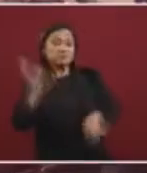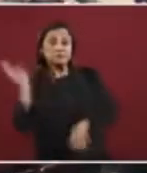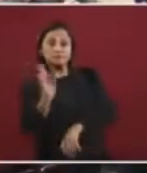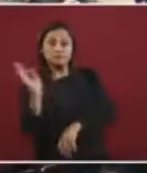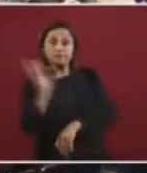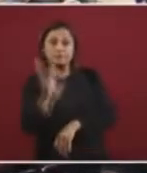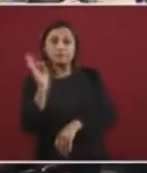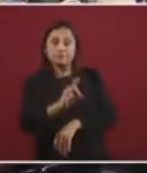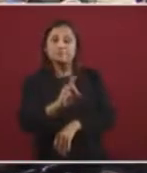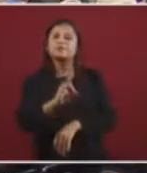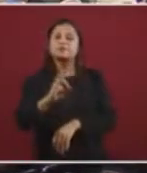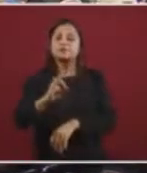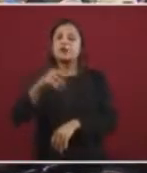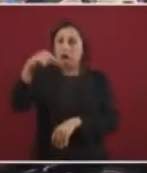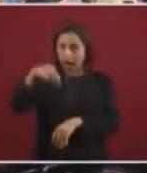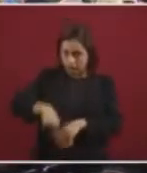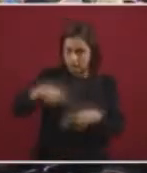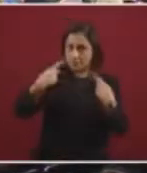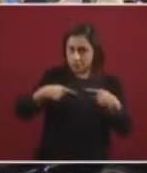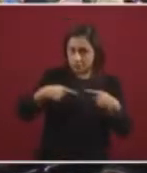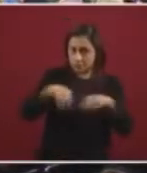nacionales e internacionales.